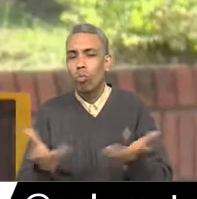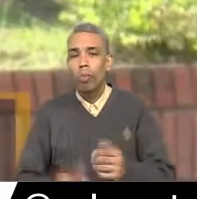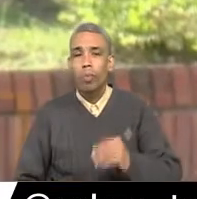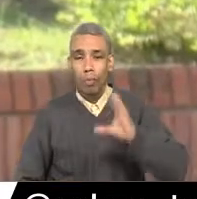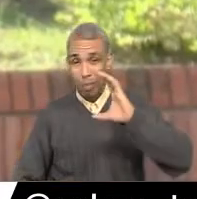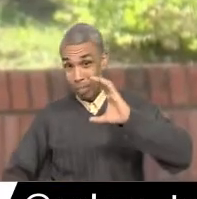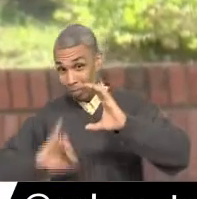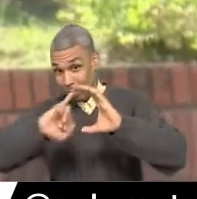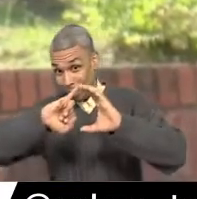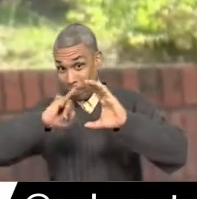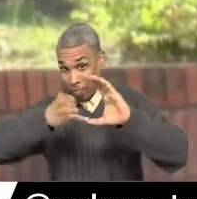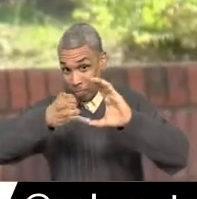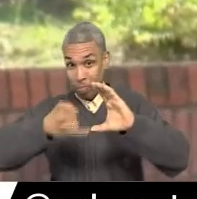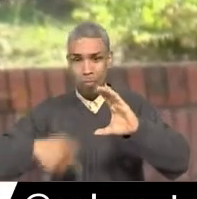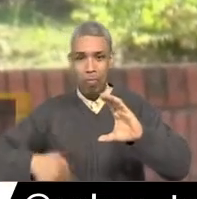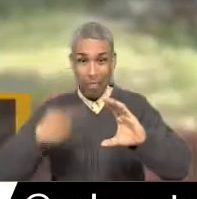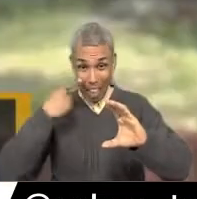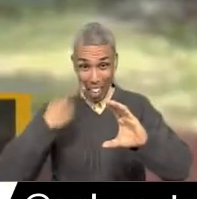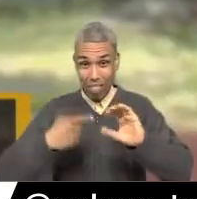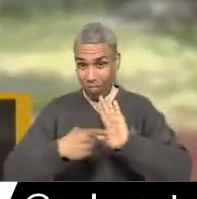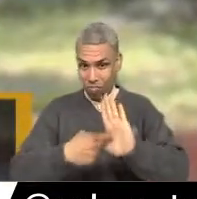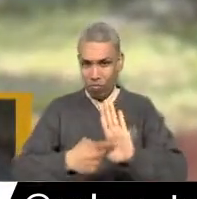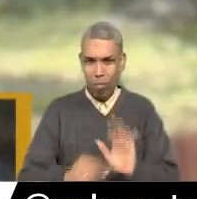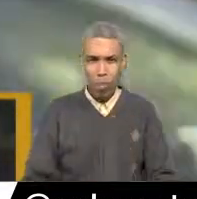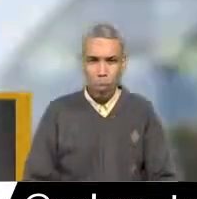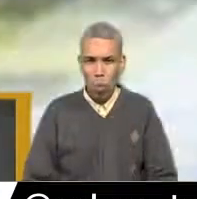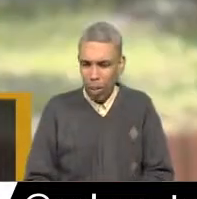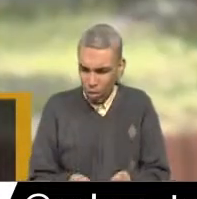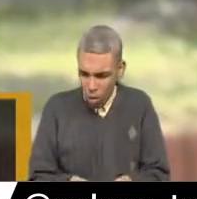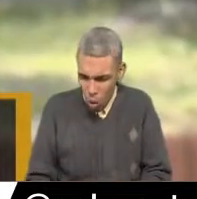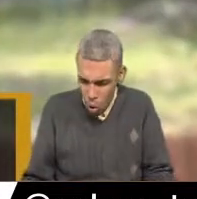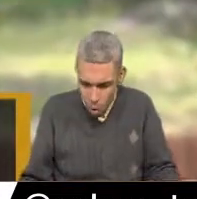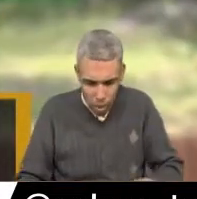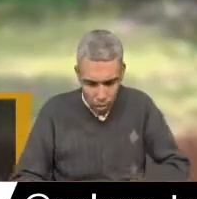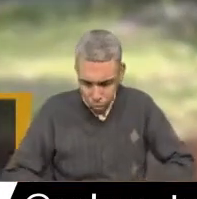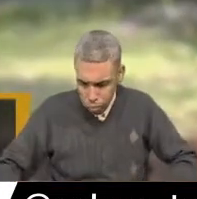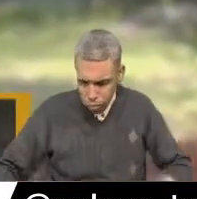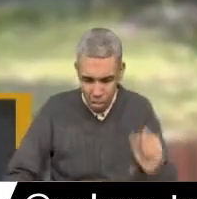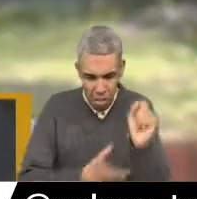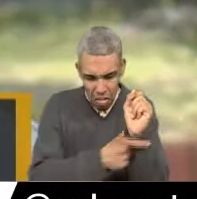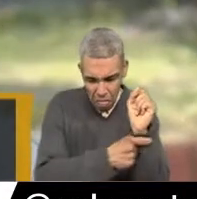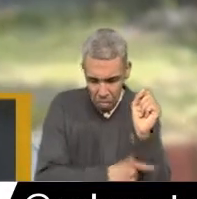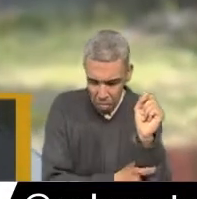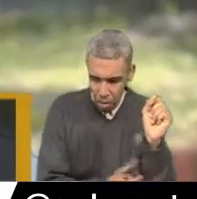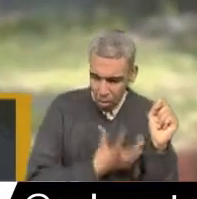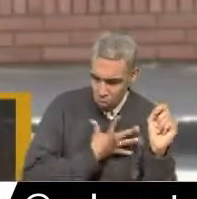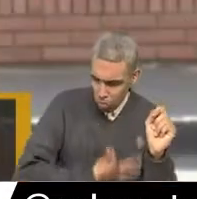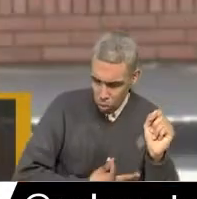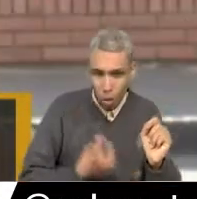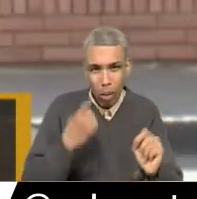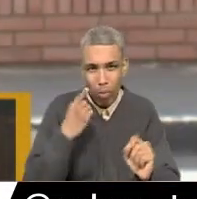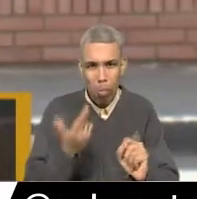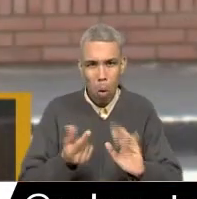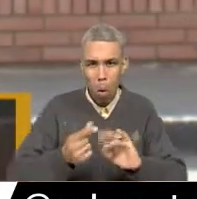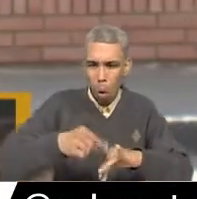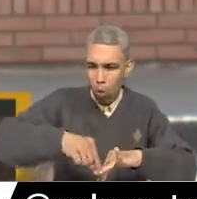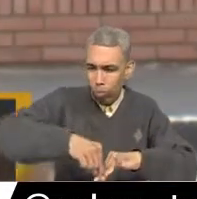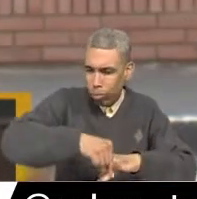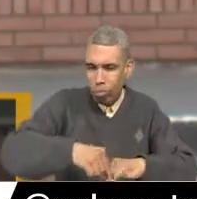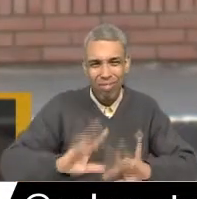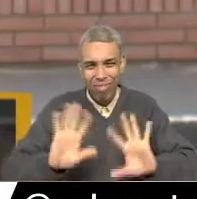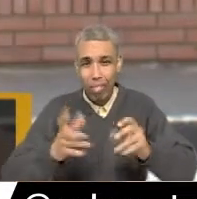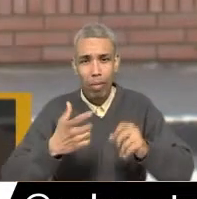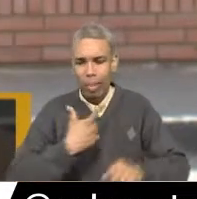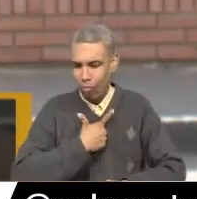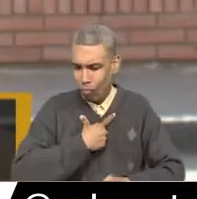el escenario donde se realizará la pasarela de artesanías y bisutería realizada por los barranqueños. Consiste en hacer una gran pasarela